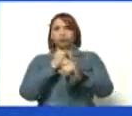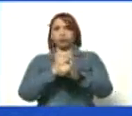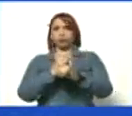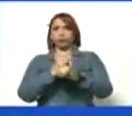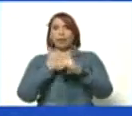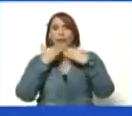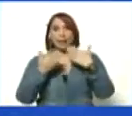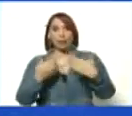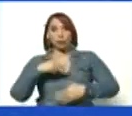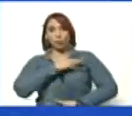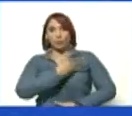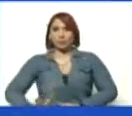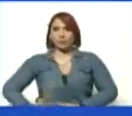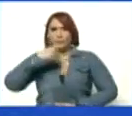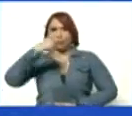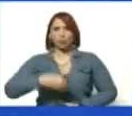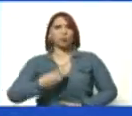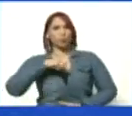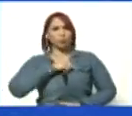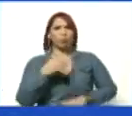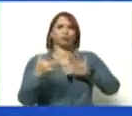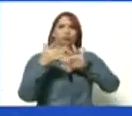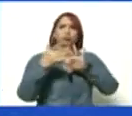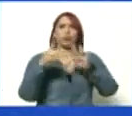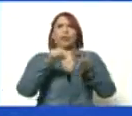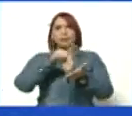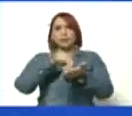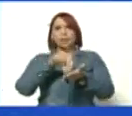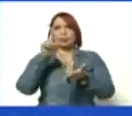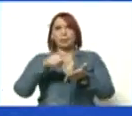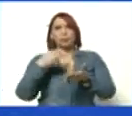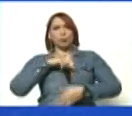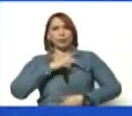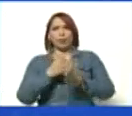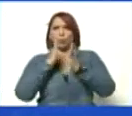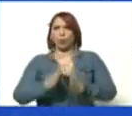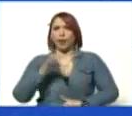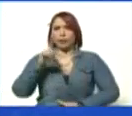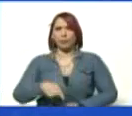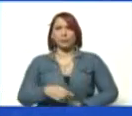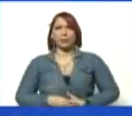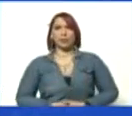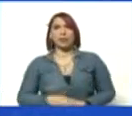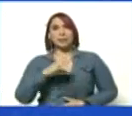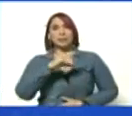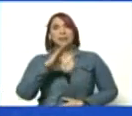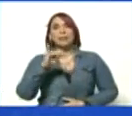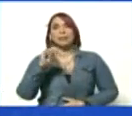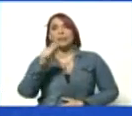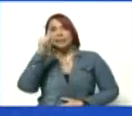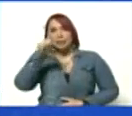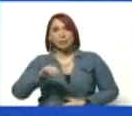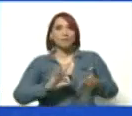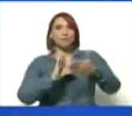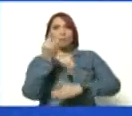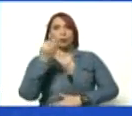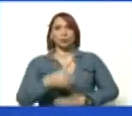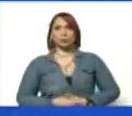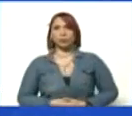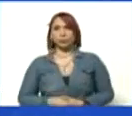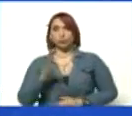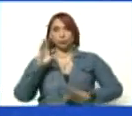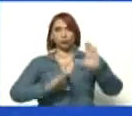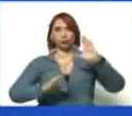presidente Nicolás Maduro nosotros hemos conectado nuestros liceos y nuestras escuelas. Y hoy a través del CEBID, del Fundavi, de la Fundación para la